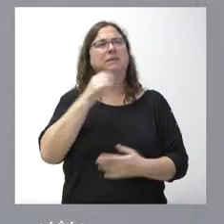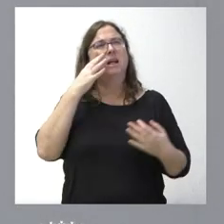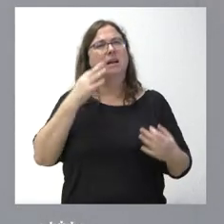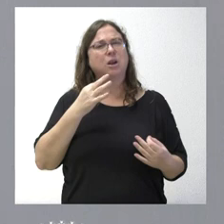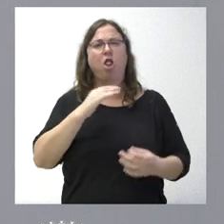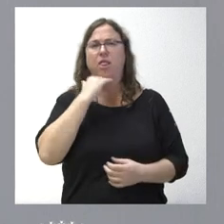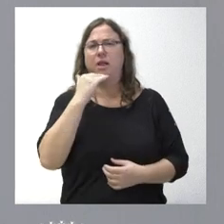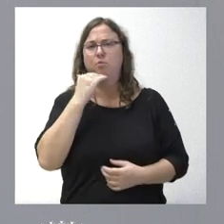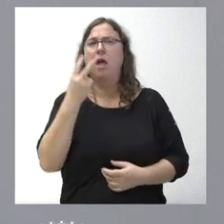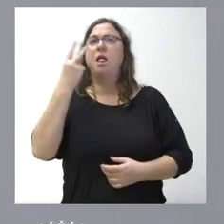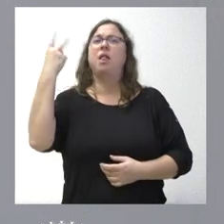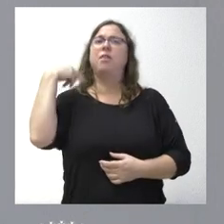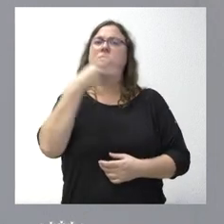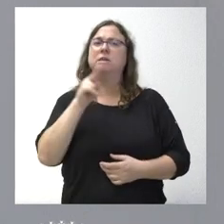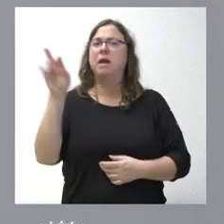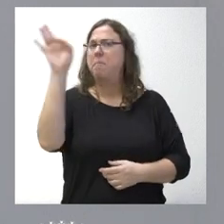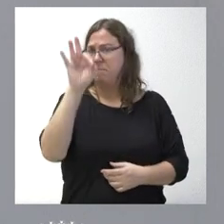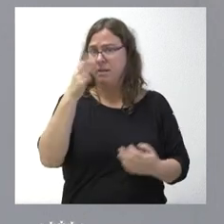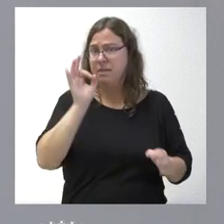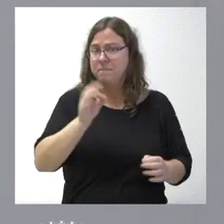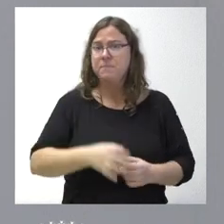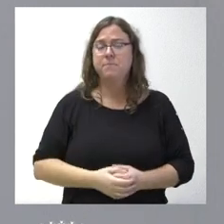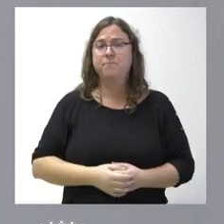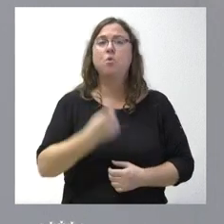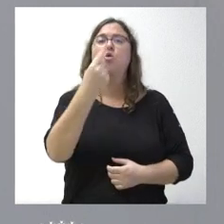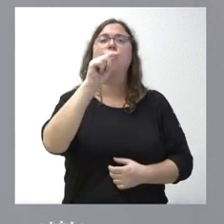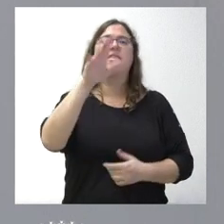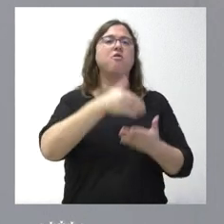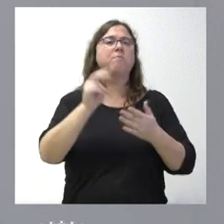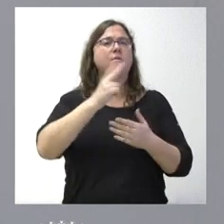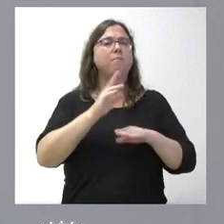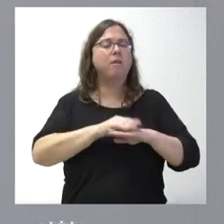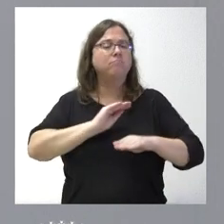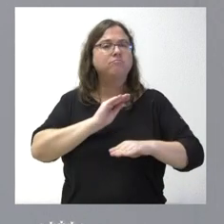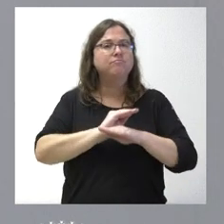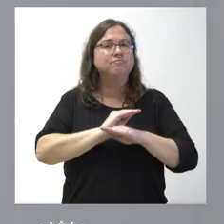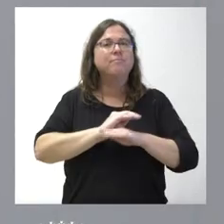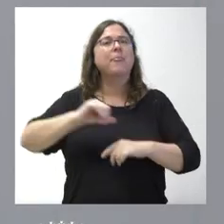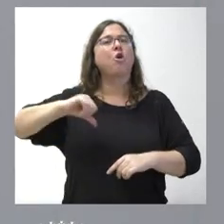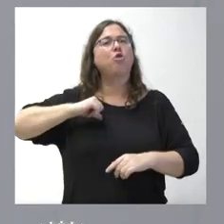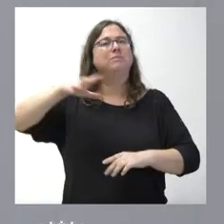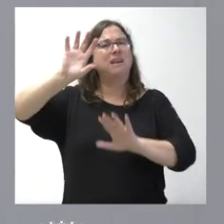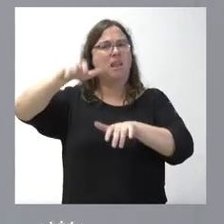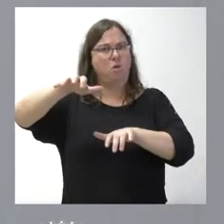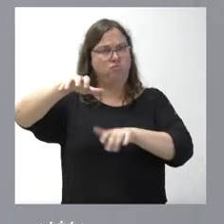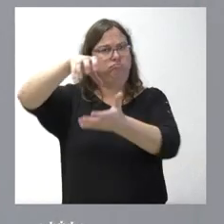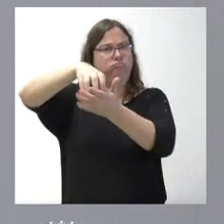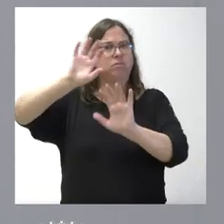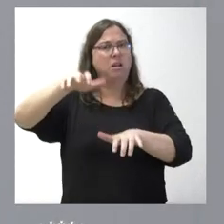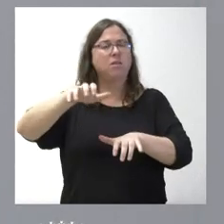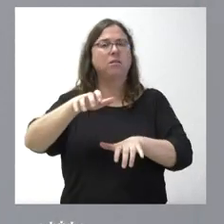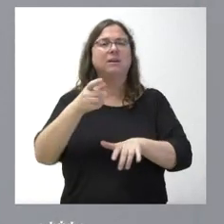Zamora y la anterior de Palencia 1,5 millones de euros para suministros en el complejo asistencial de León son